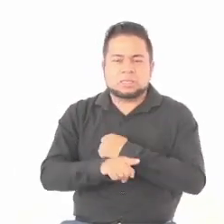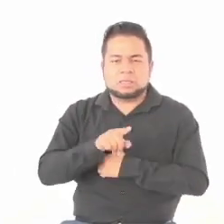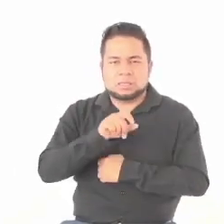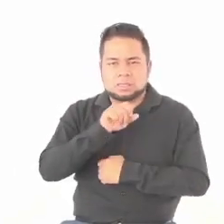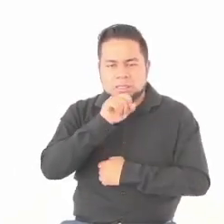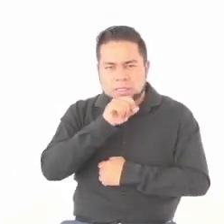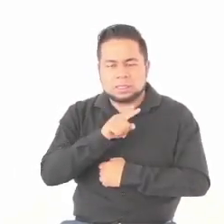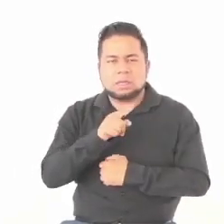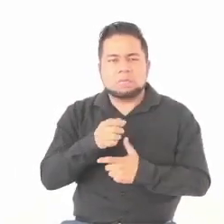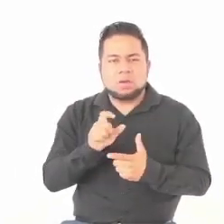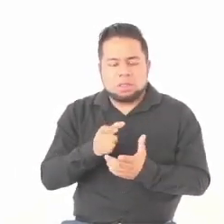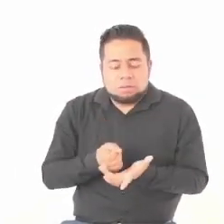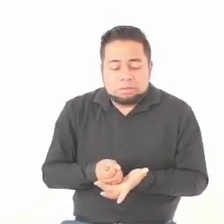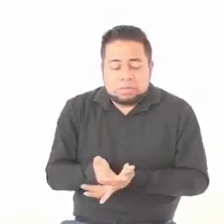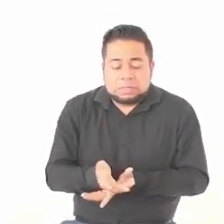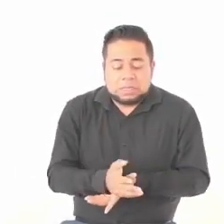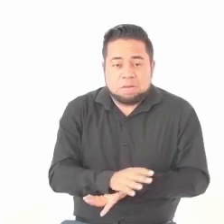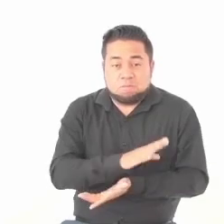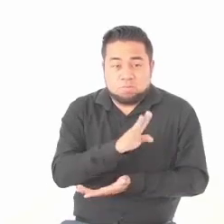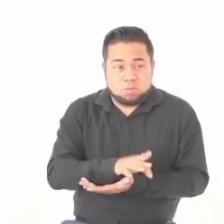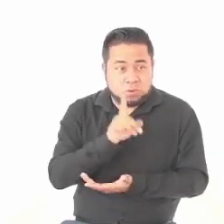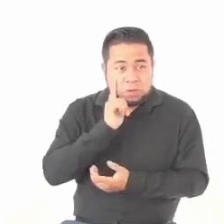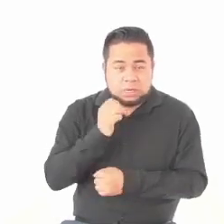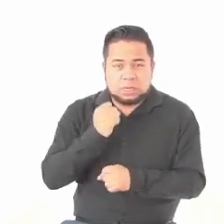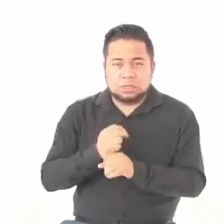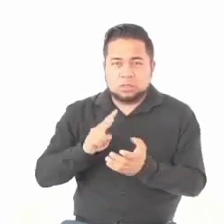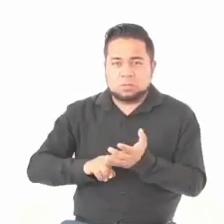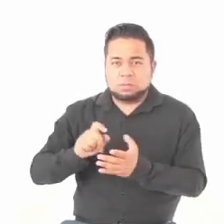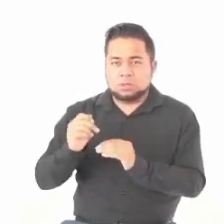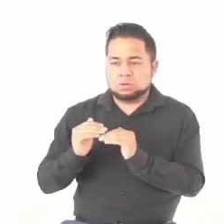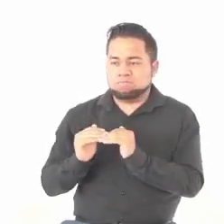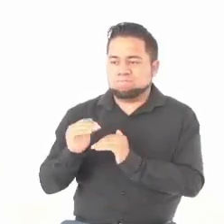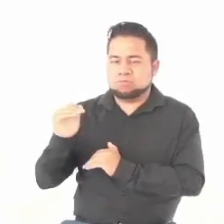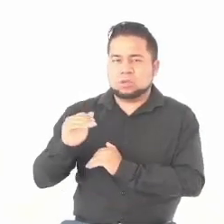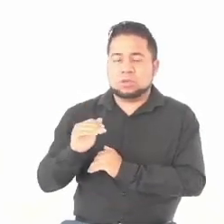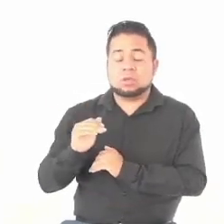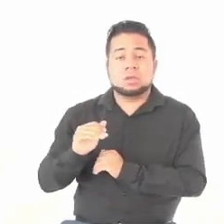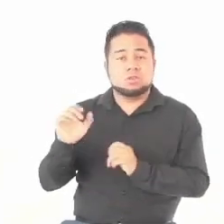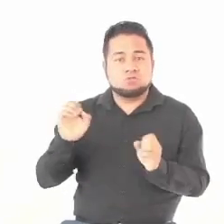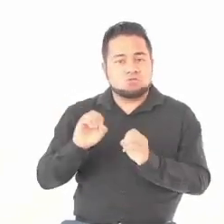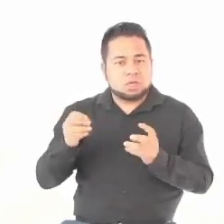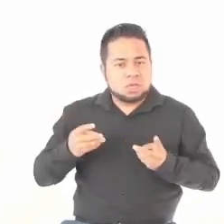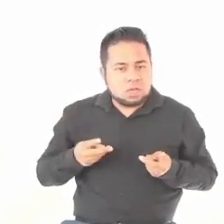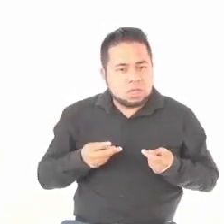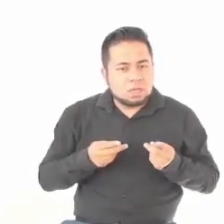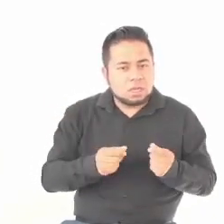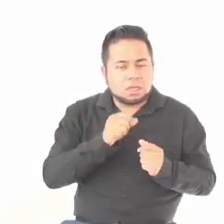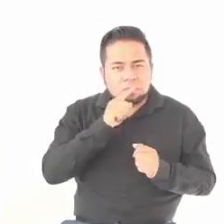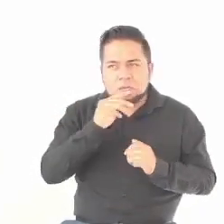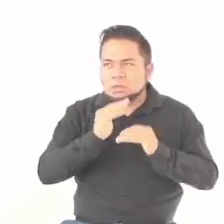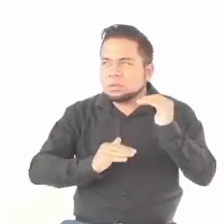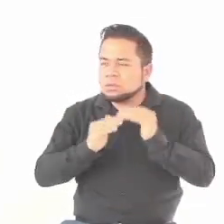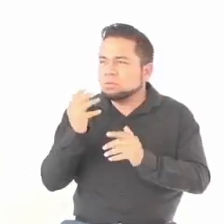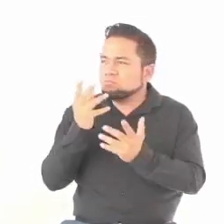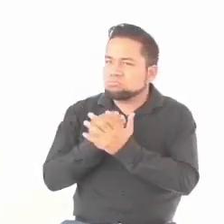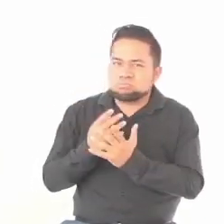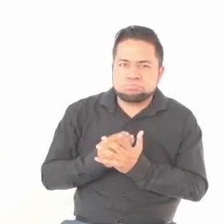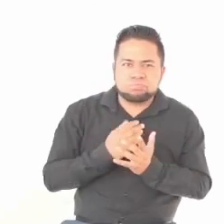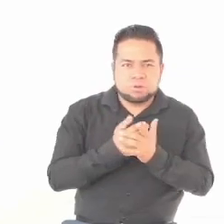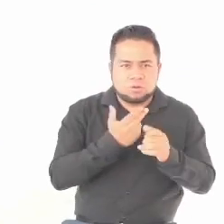y perinatal en el 2021. No se ha invertido en la infraestructura y modernización